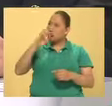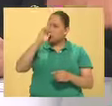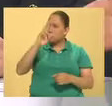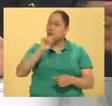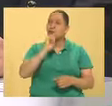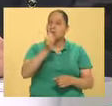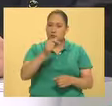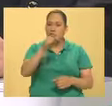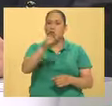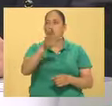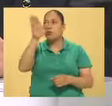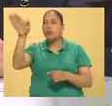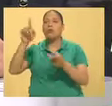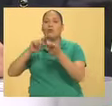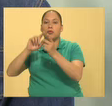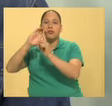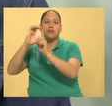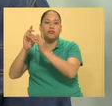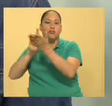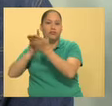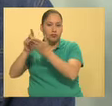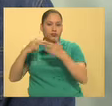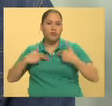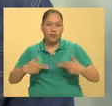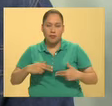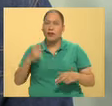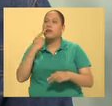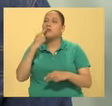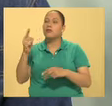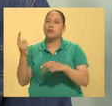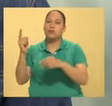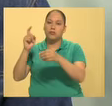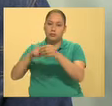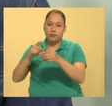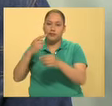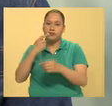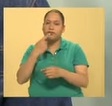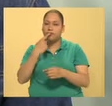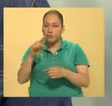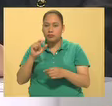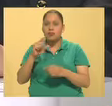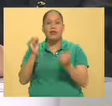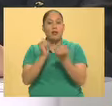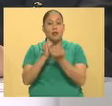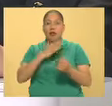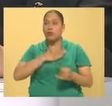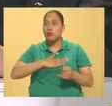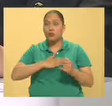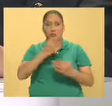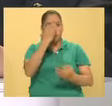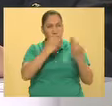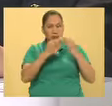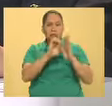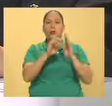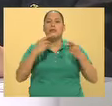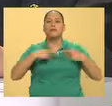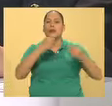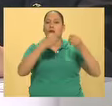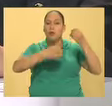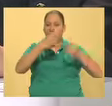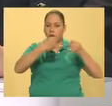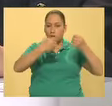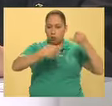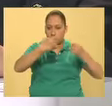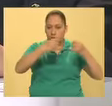derechos, vas directo a la comisión. Y ahí levantas tu denuncia. Y en caso de impartición de justicia, jueces,